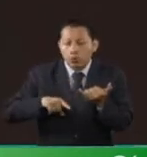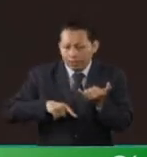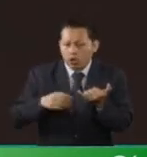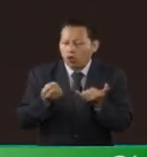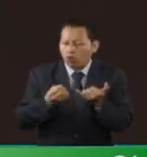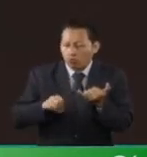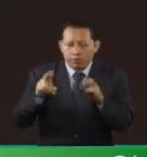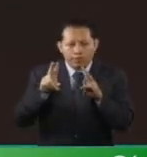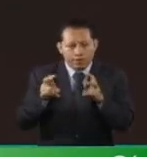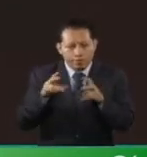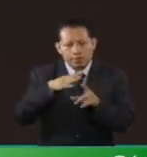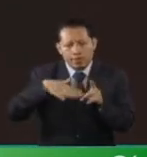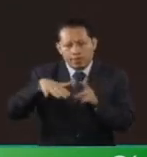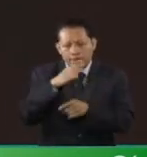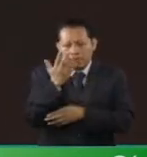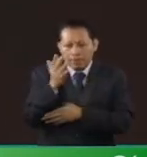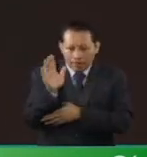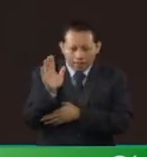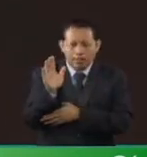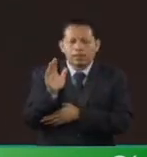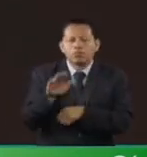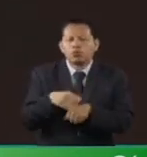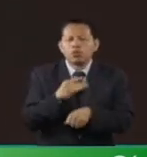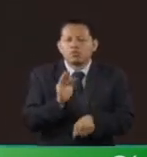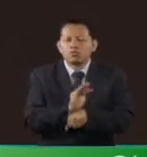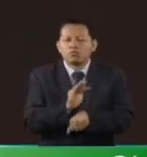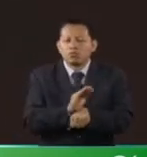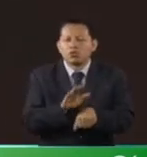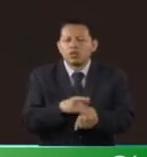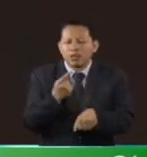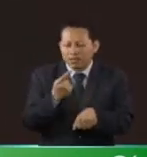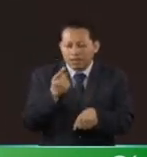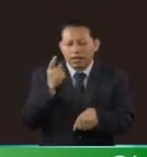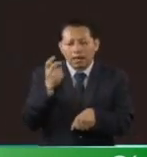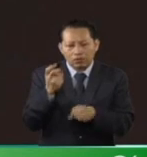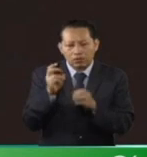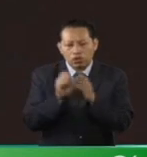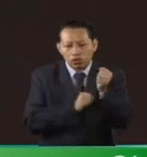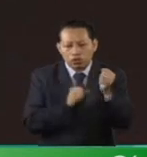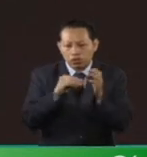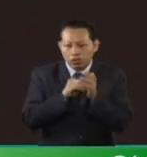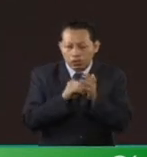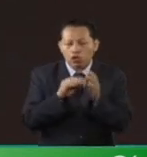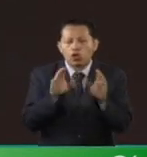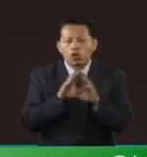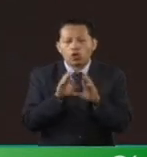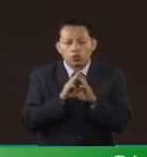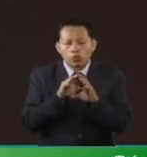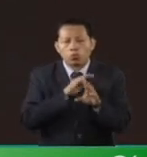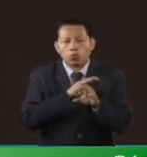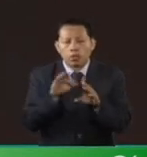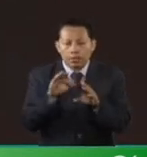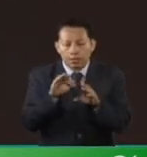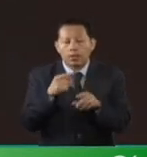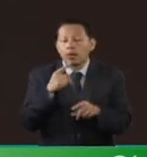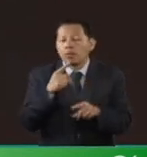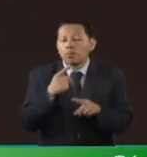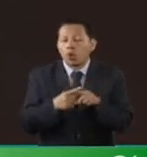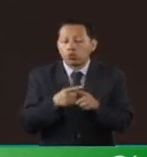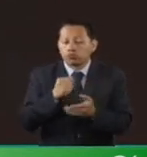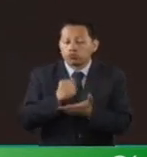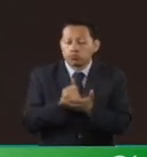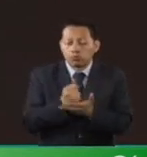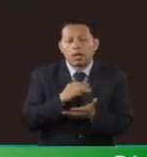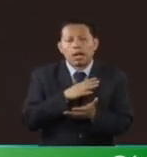materia ambiental Por qué favorecerlos es lo que van a constitucionalizar como si se pudiera resolver por decreto la